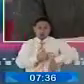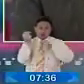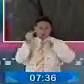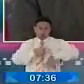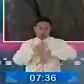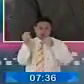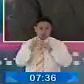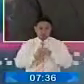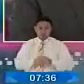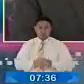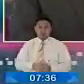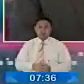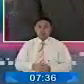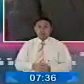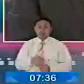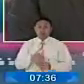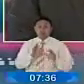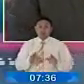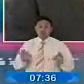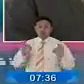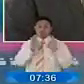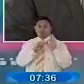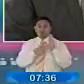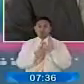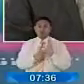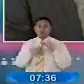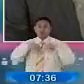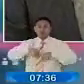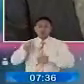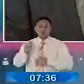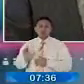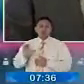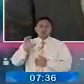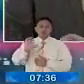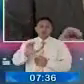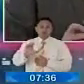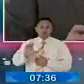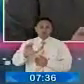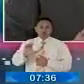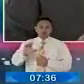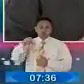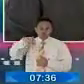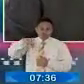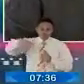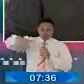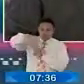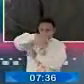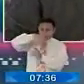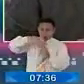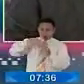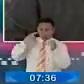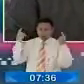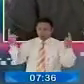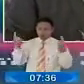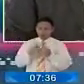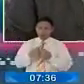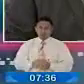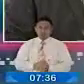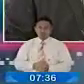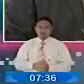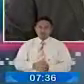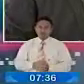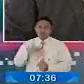petroleras salen. Y eso es importante. Uh-huh. Recalcar, de que estas inversiones y este ambiente y